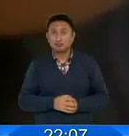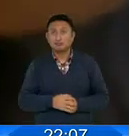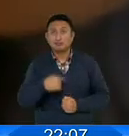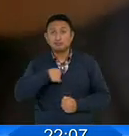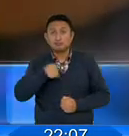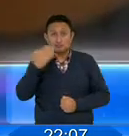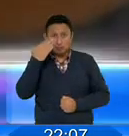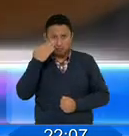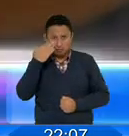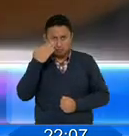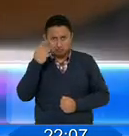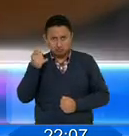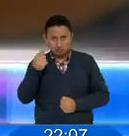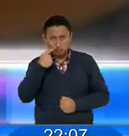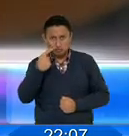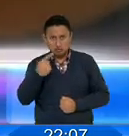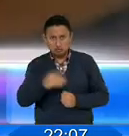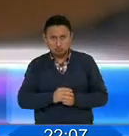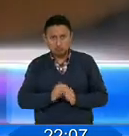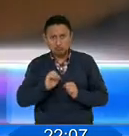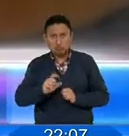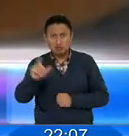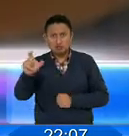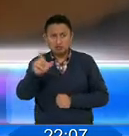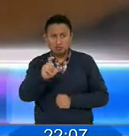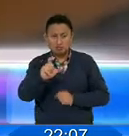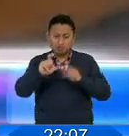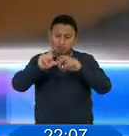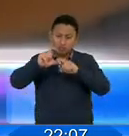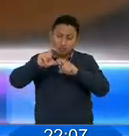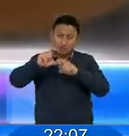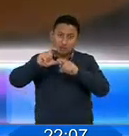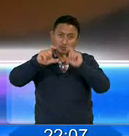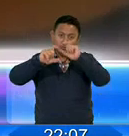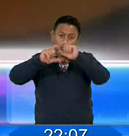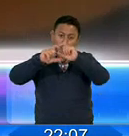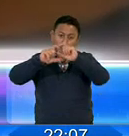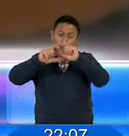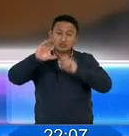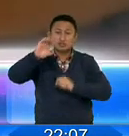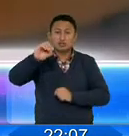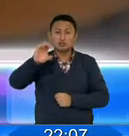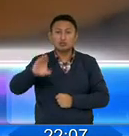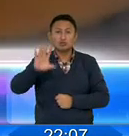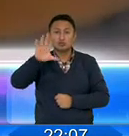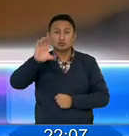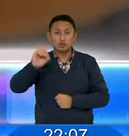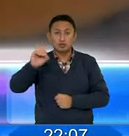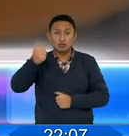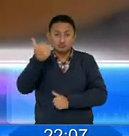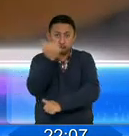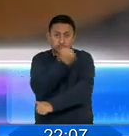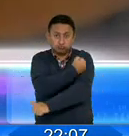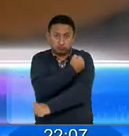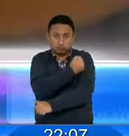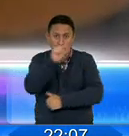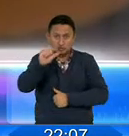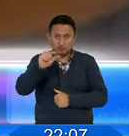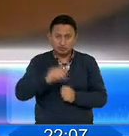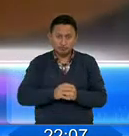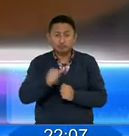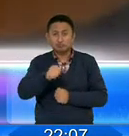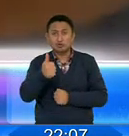le dicen que de la dosis solo le van a poner el 0.50 de la dosis y el